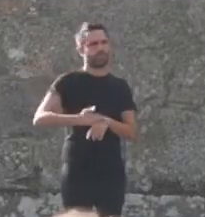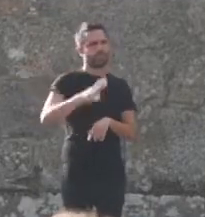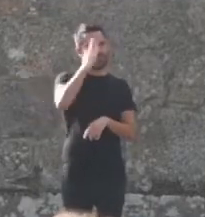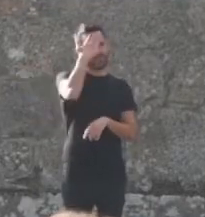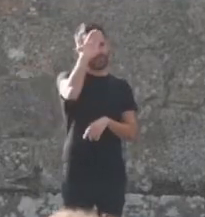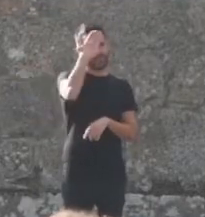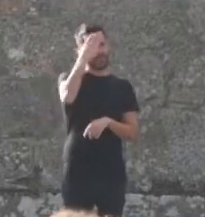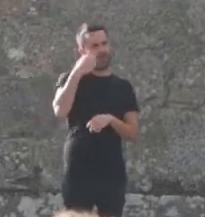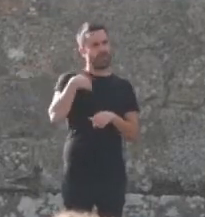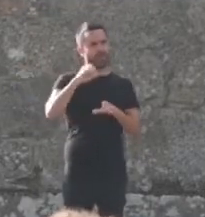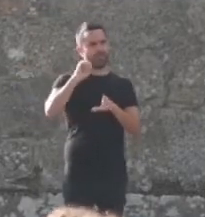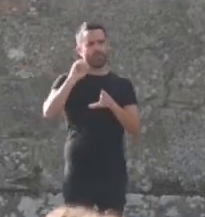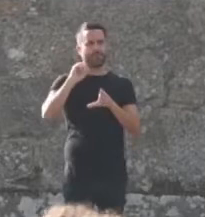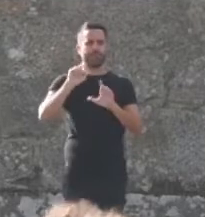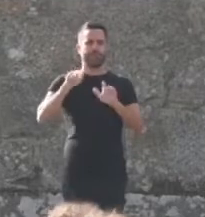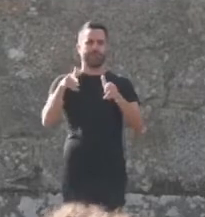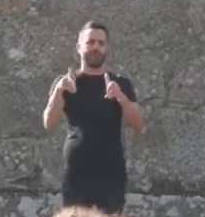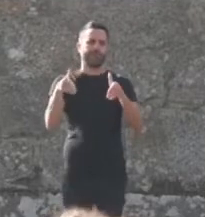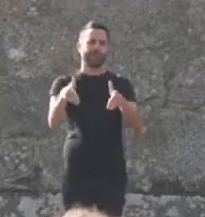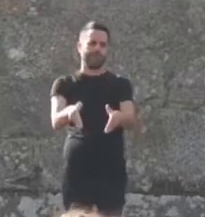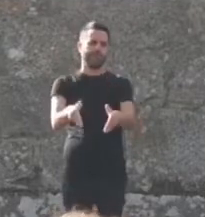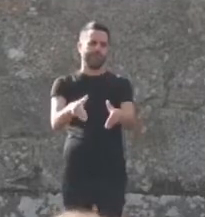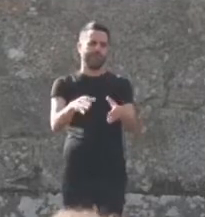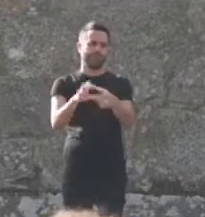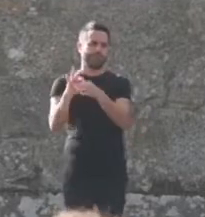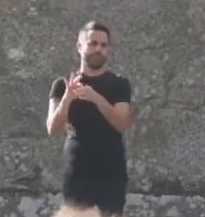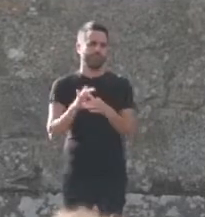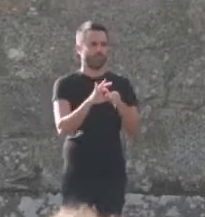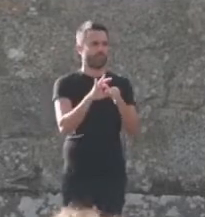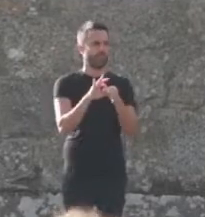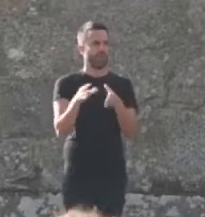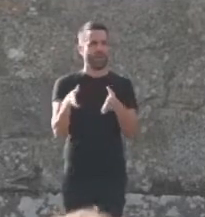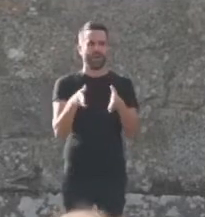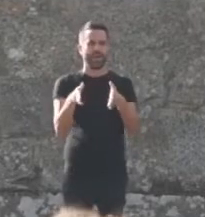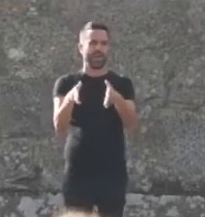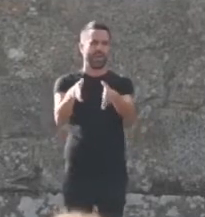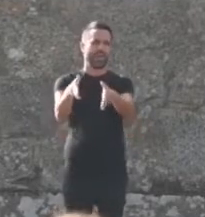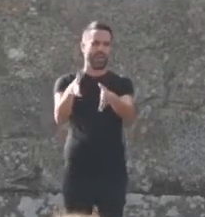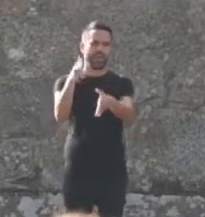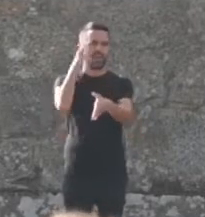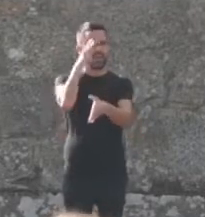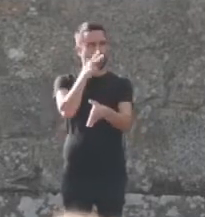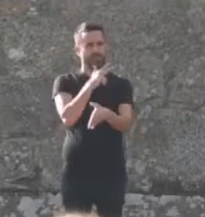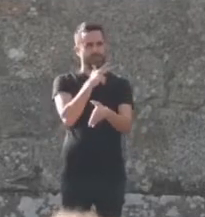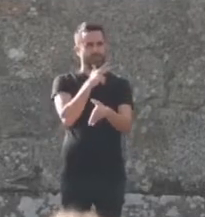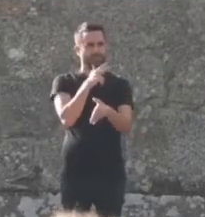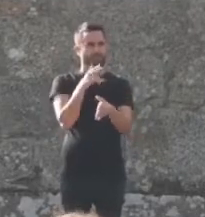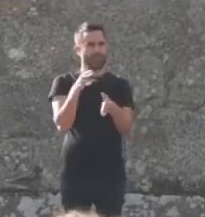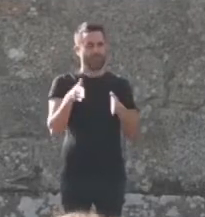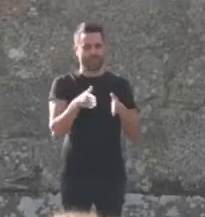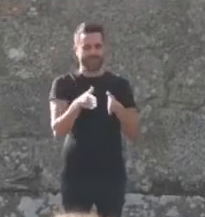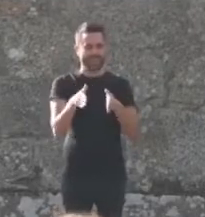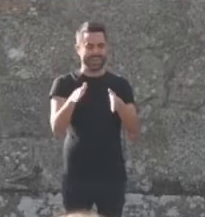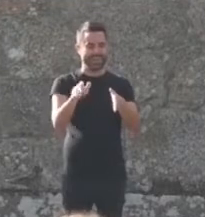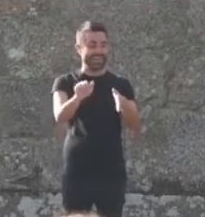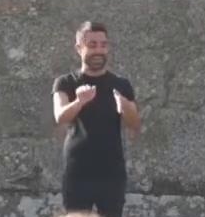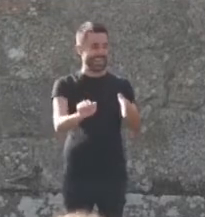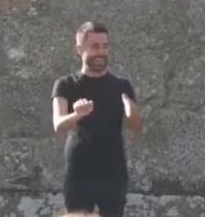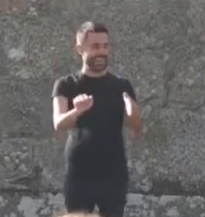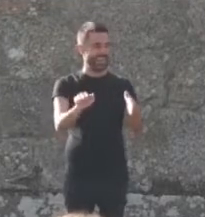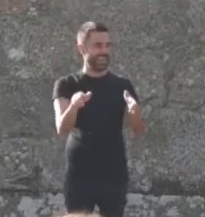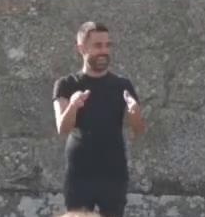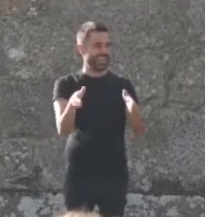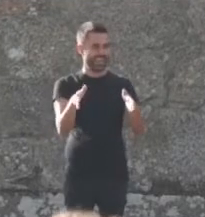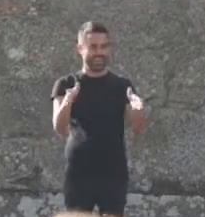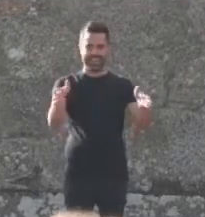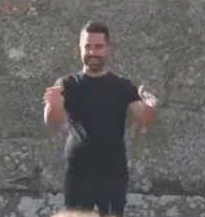Galiza, de corpos que nunca volveron, a ría de Vigo. Nesta ría, concretamente no